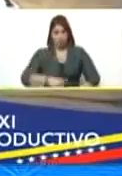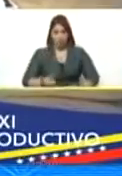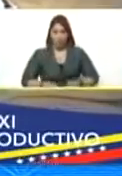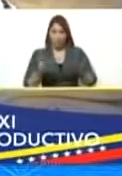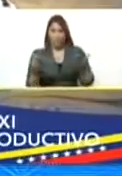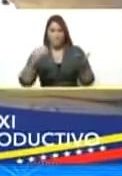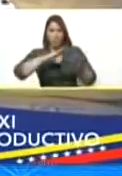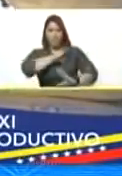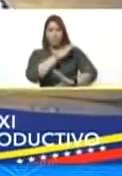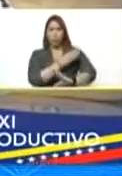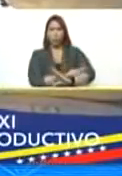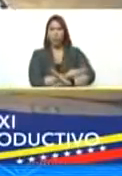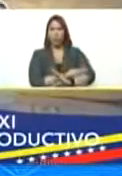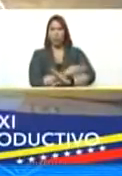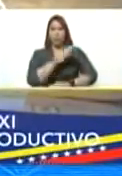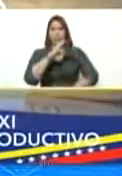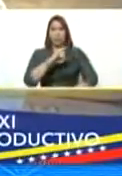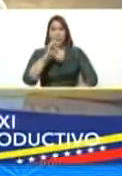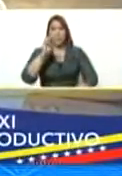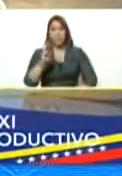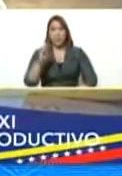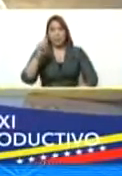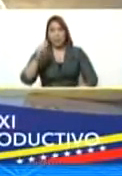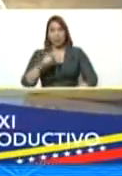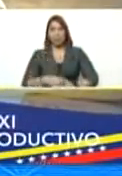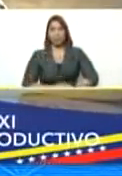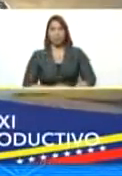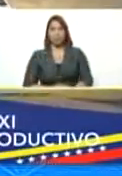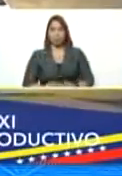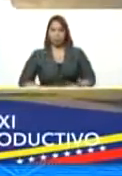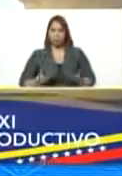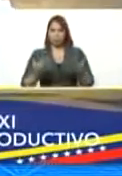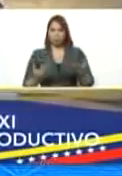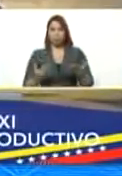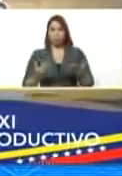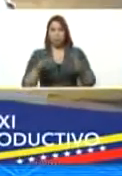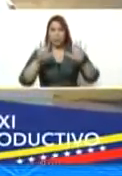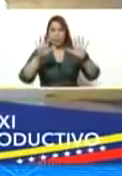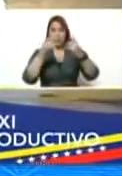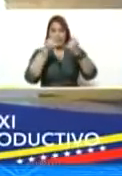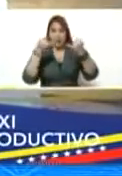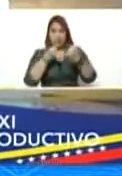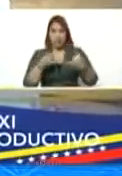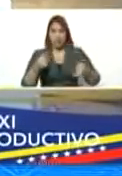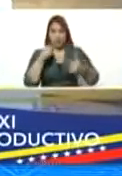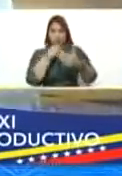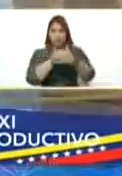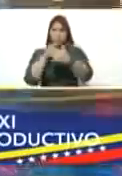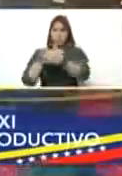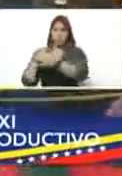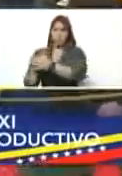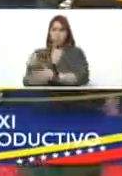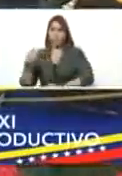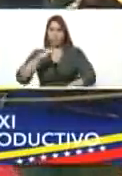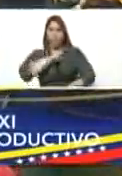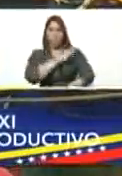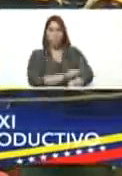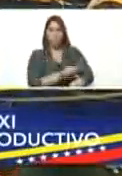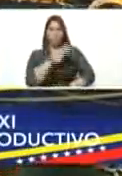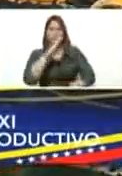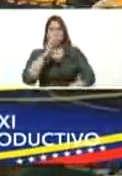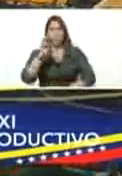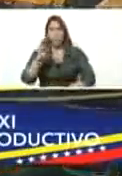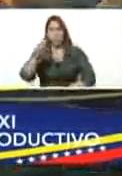más poder a los CPT para las 10 líneas de lucha. Más poder a los